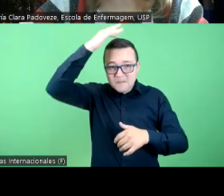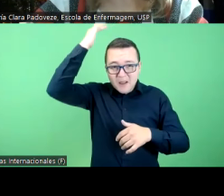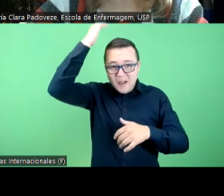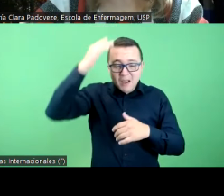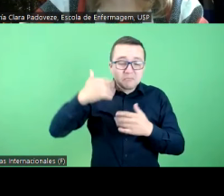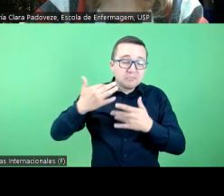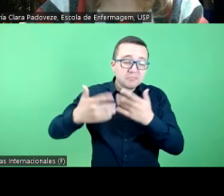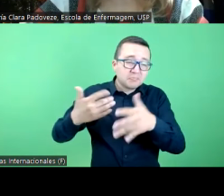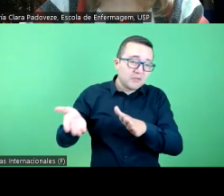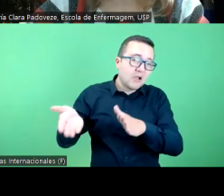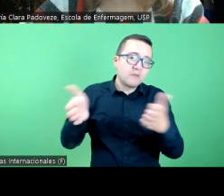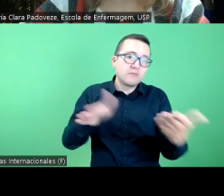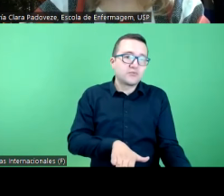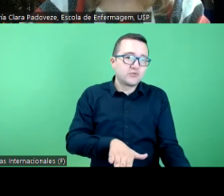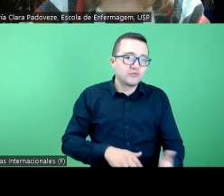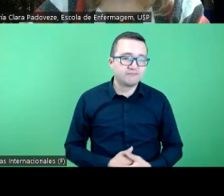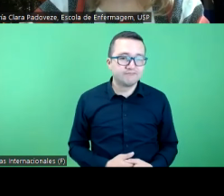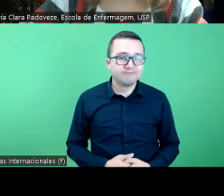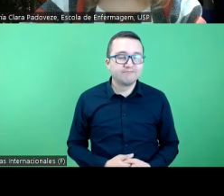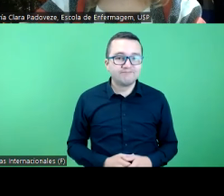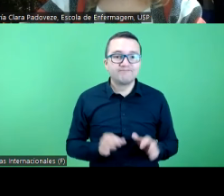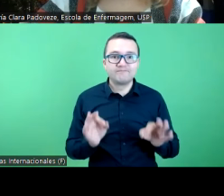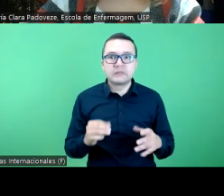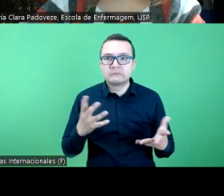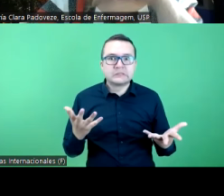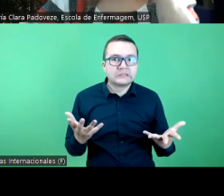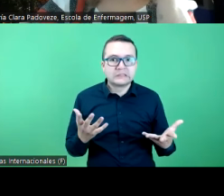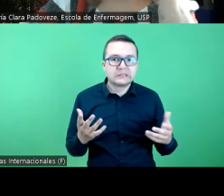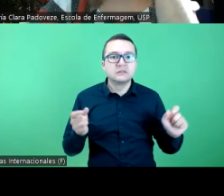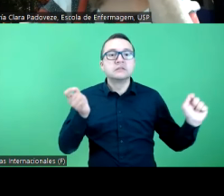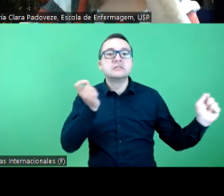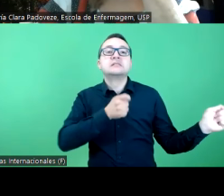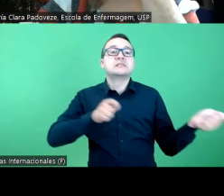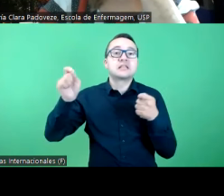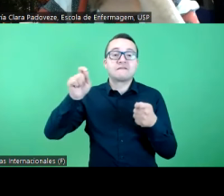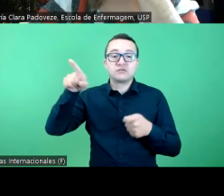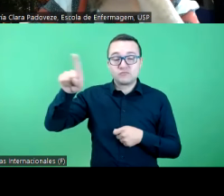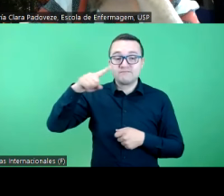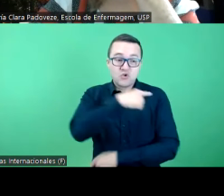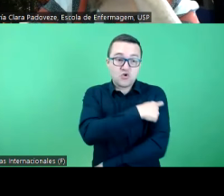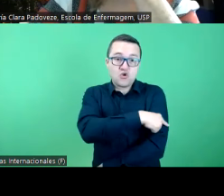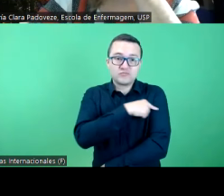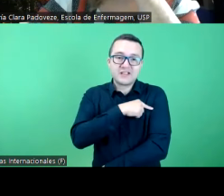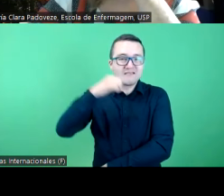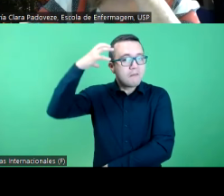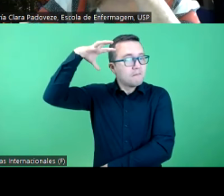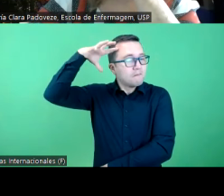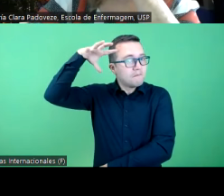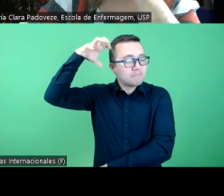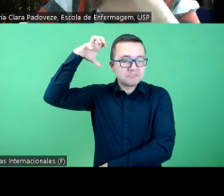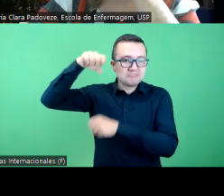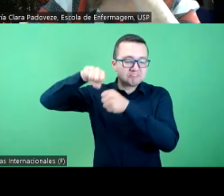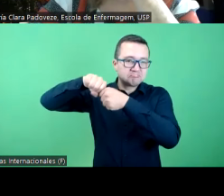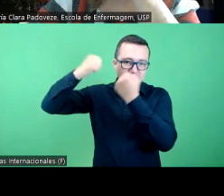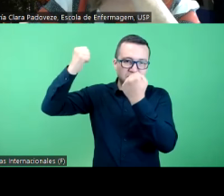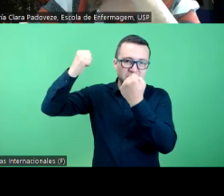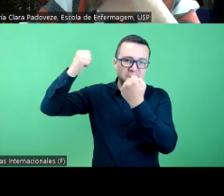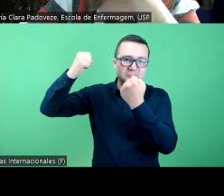segura. Llegamos a un hospital público con daño cerebral irreversible y en coma. Allí